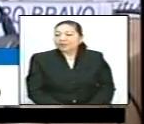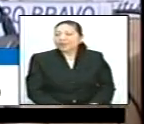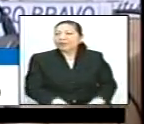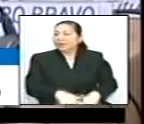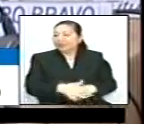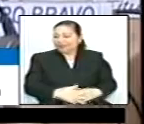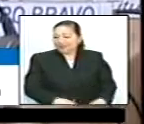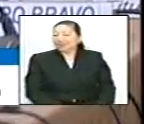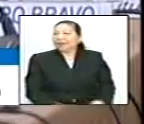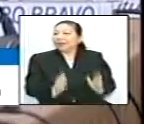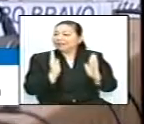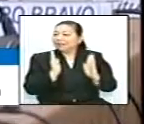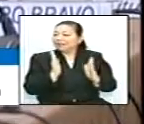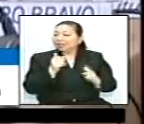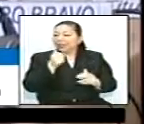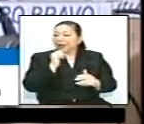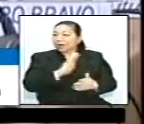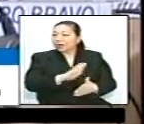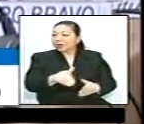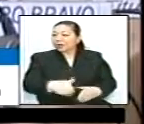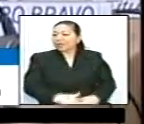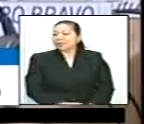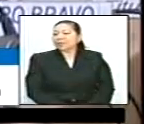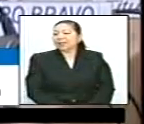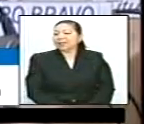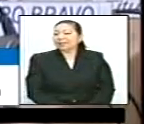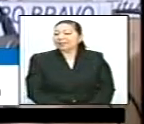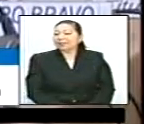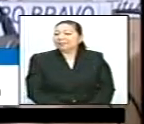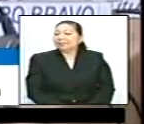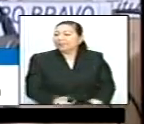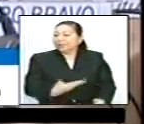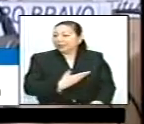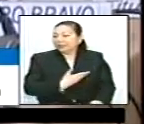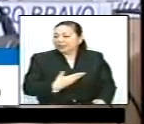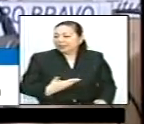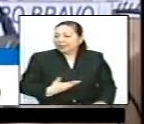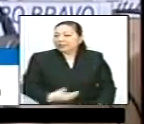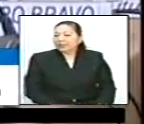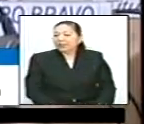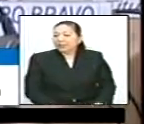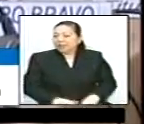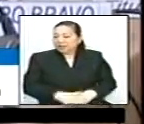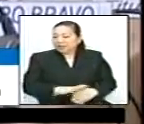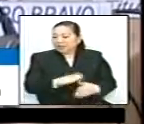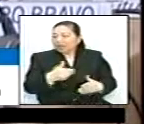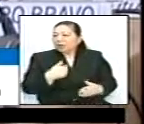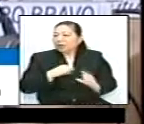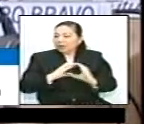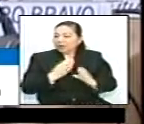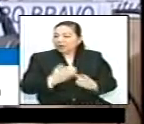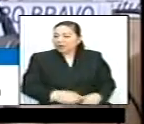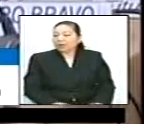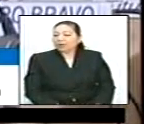Usted ha sido testigo de excepción ayer del diálogo entre el presidente de la República y el señor presidente del